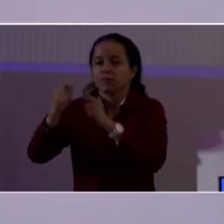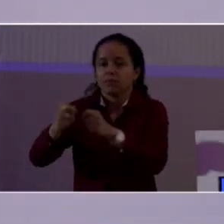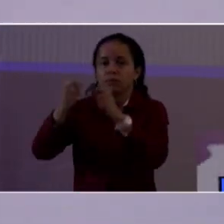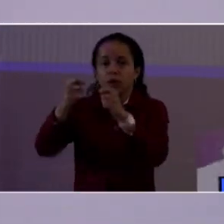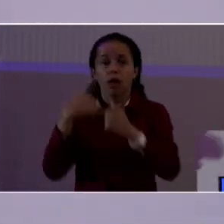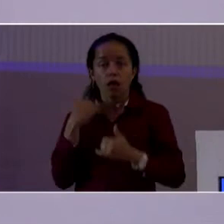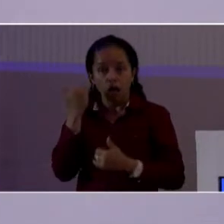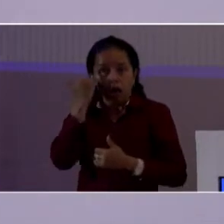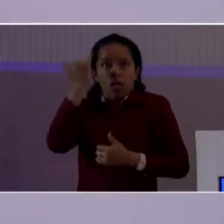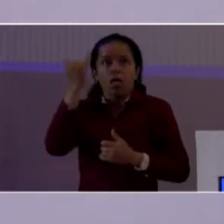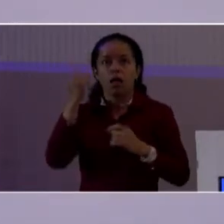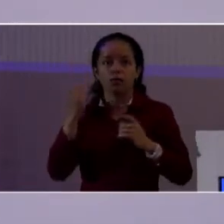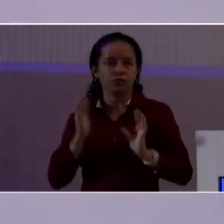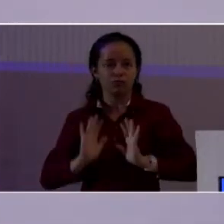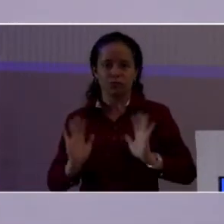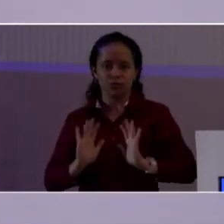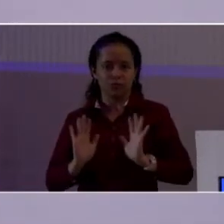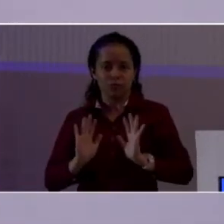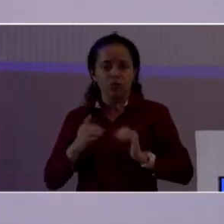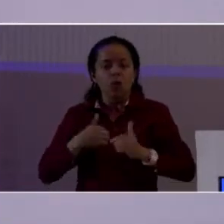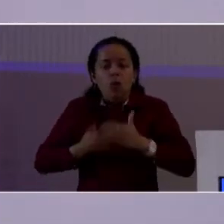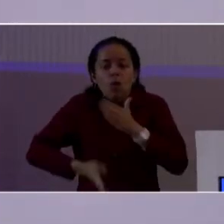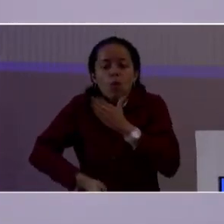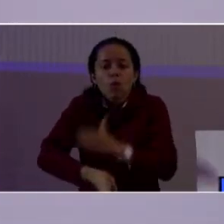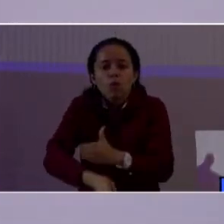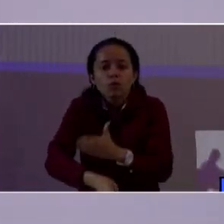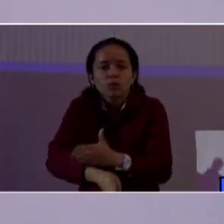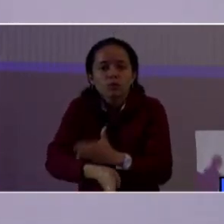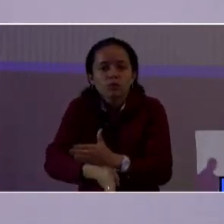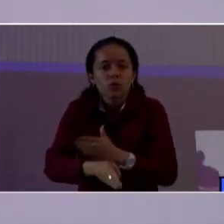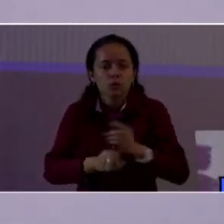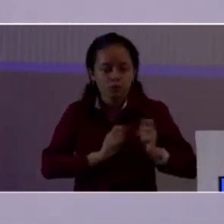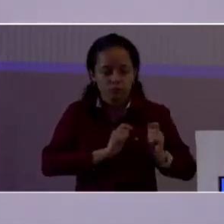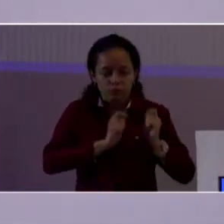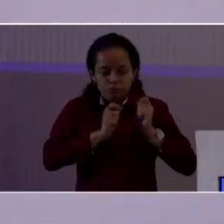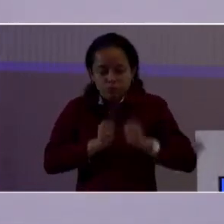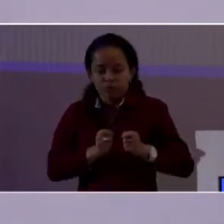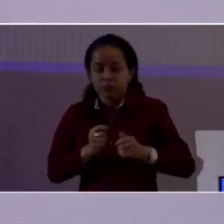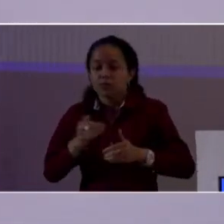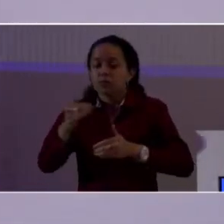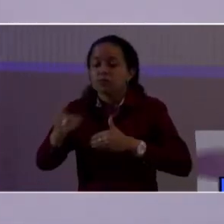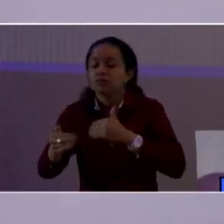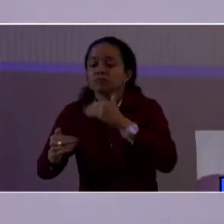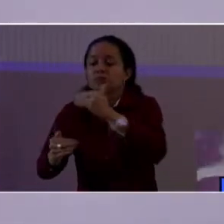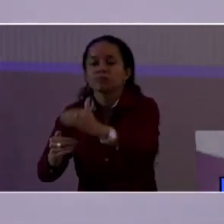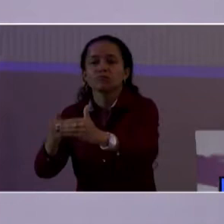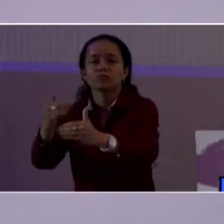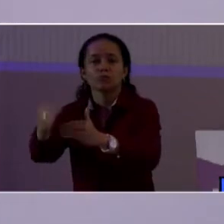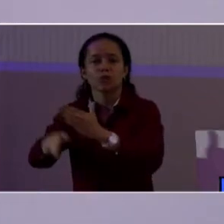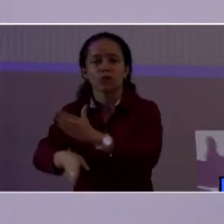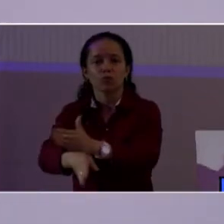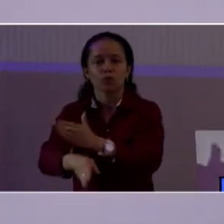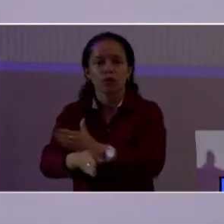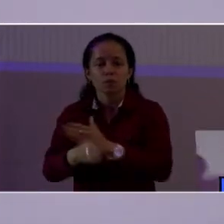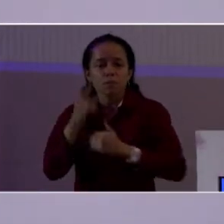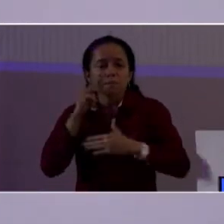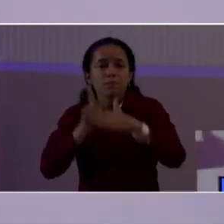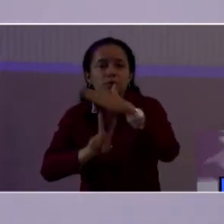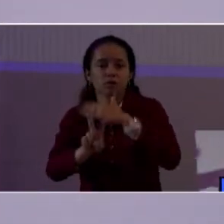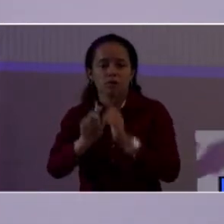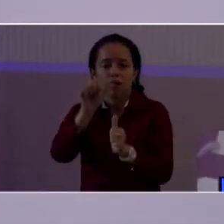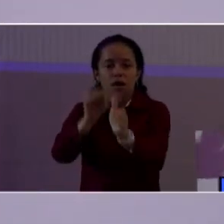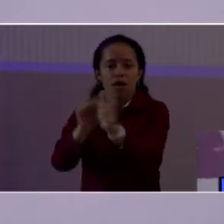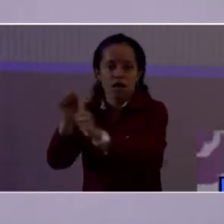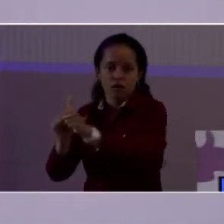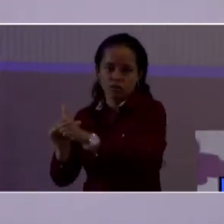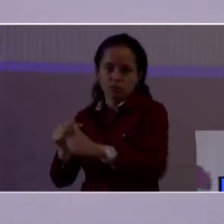rueda, es seguir trabajando en los procesos que tengan un principio y un final, teniendo en cuenta la visión de cada uno